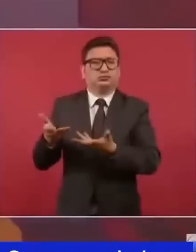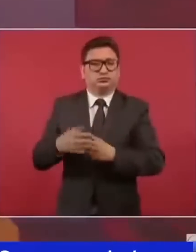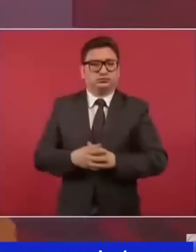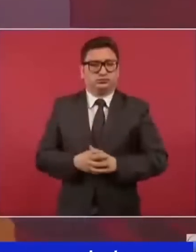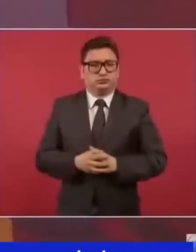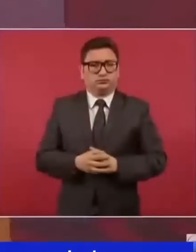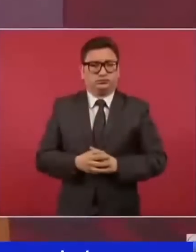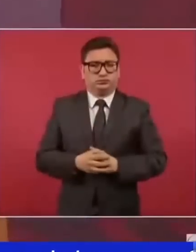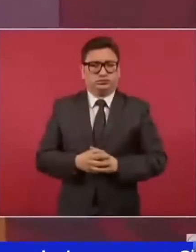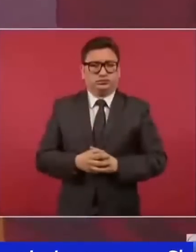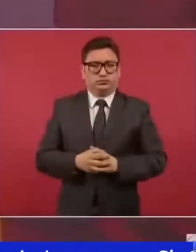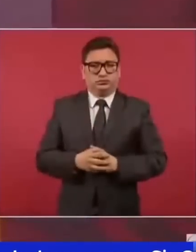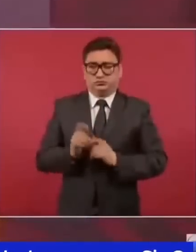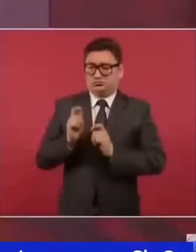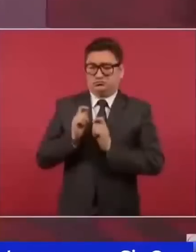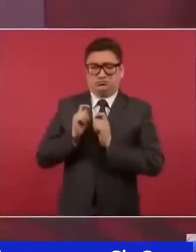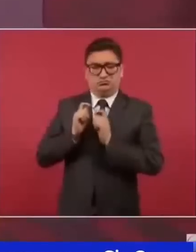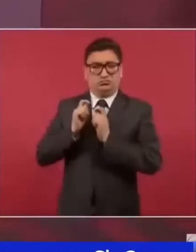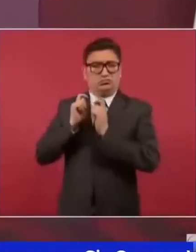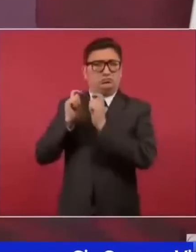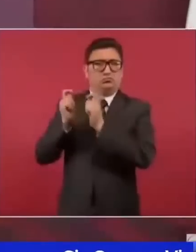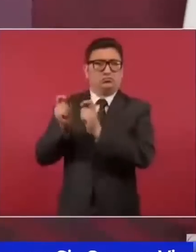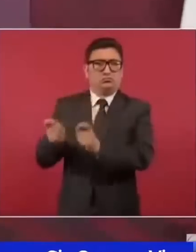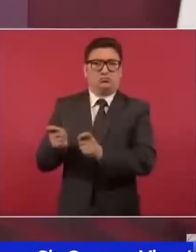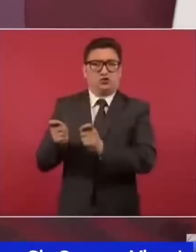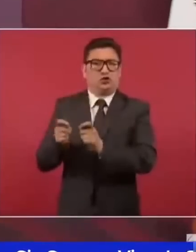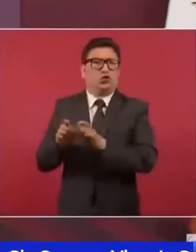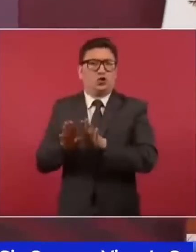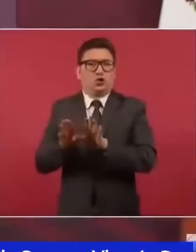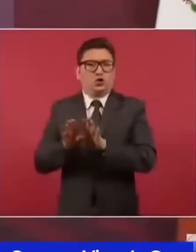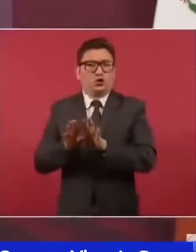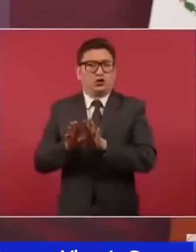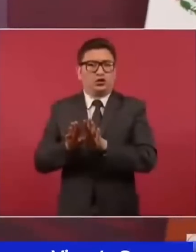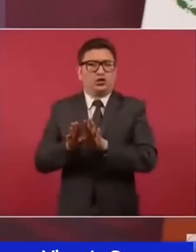¿sí?, como brazo derecho